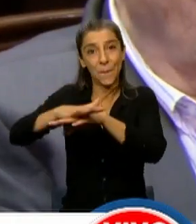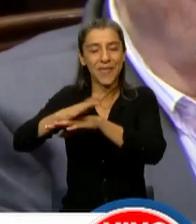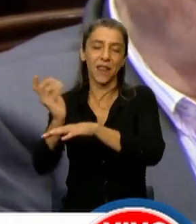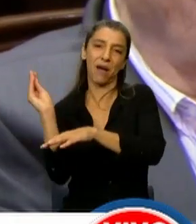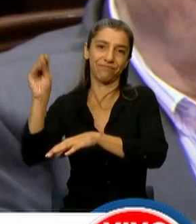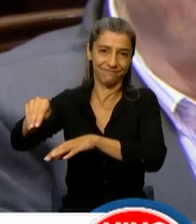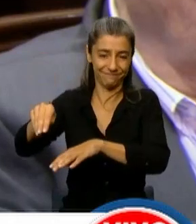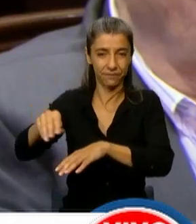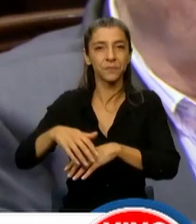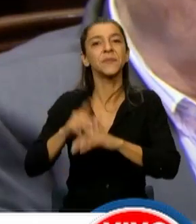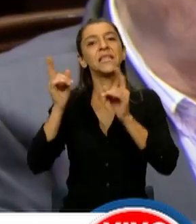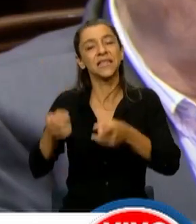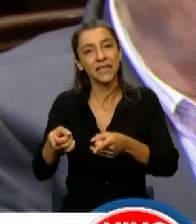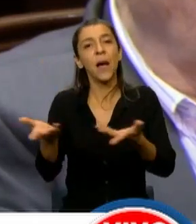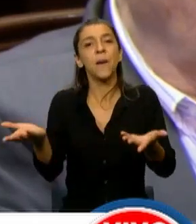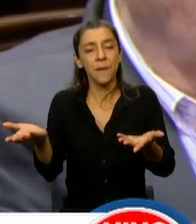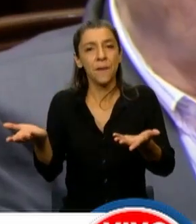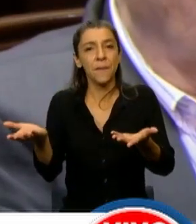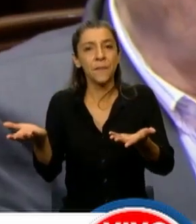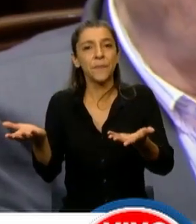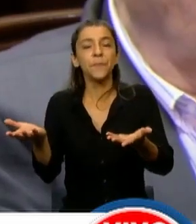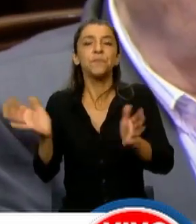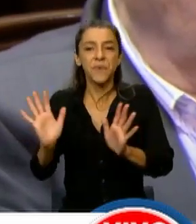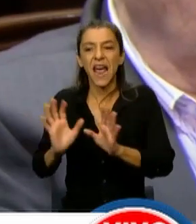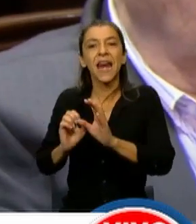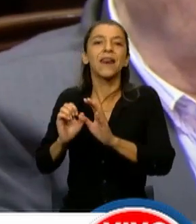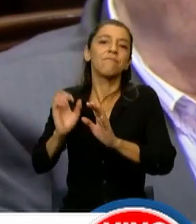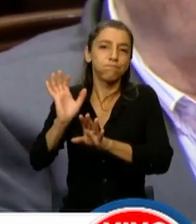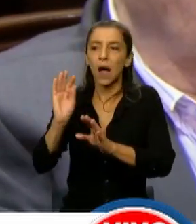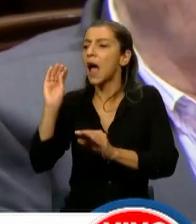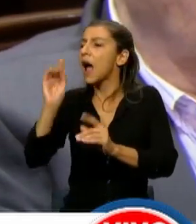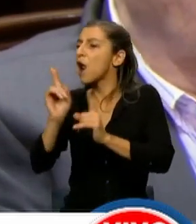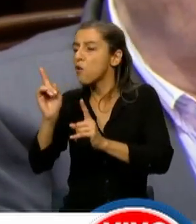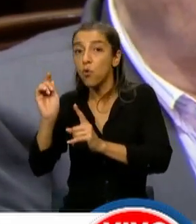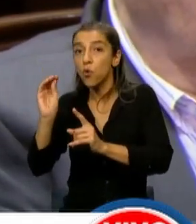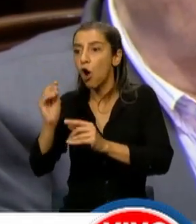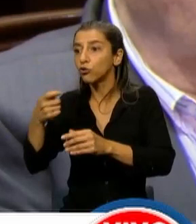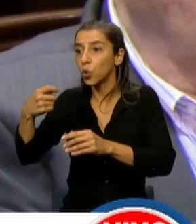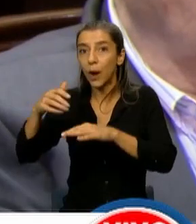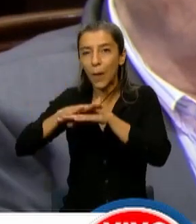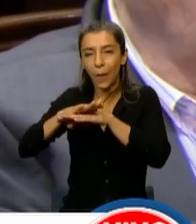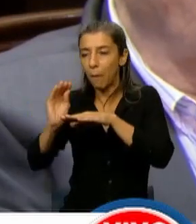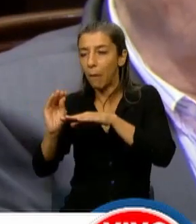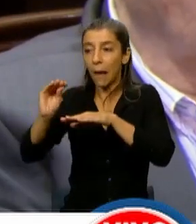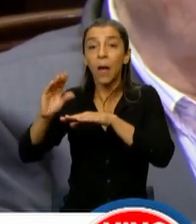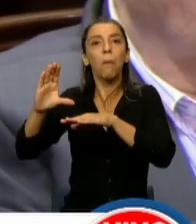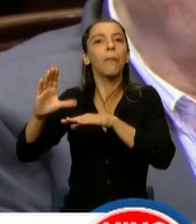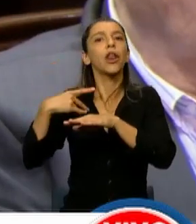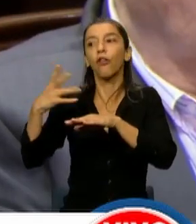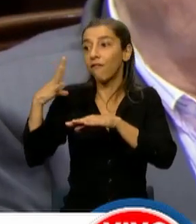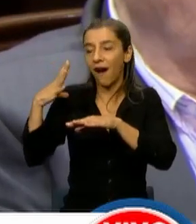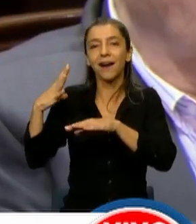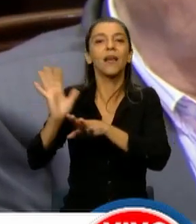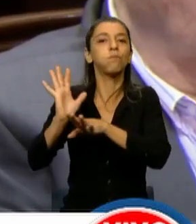mínima y los que estén por encima de ese valor, hasta 37.000 pesos van a cobrar la diferencia hasta